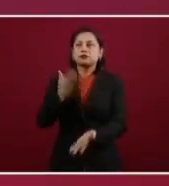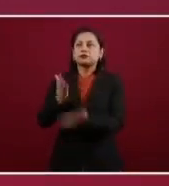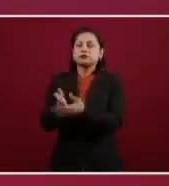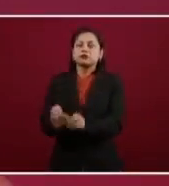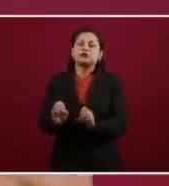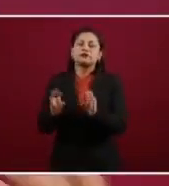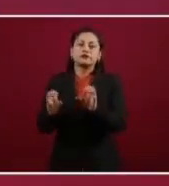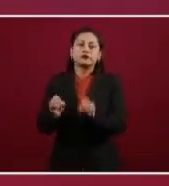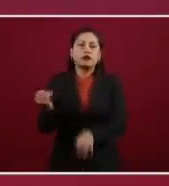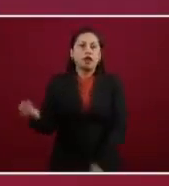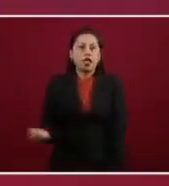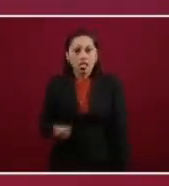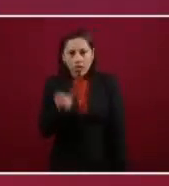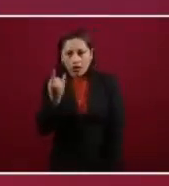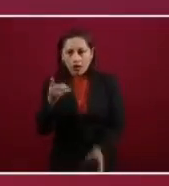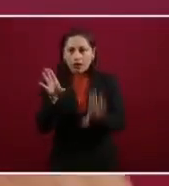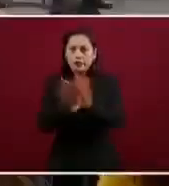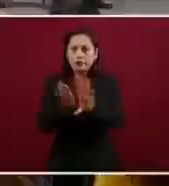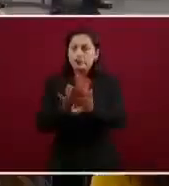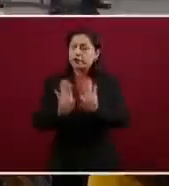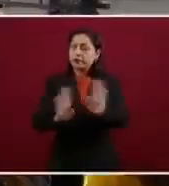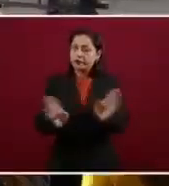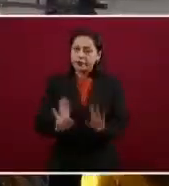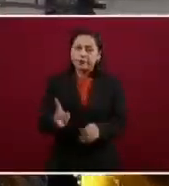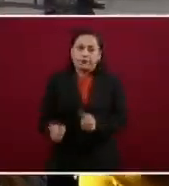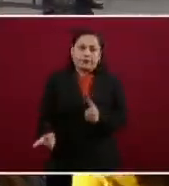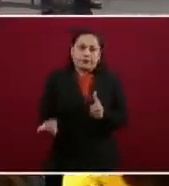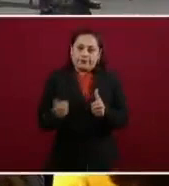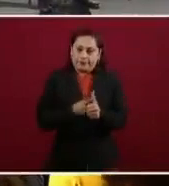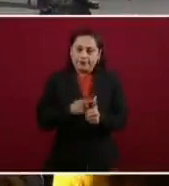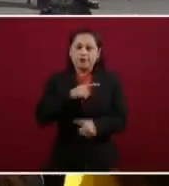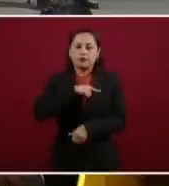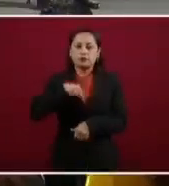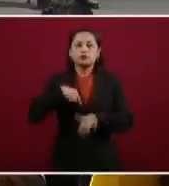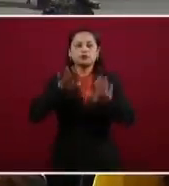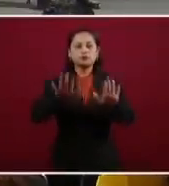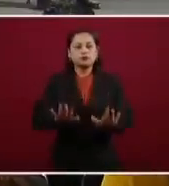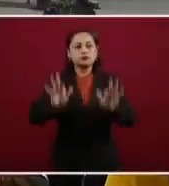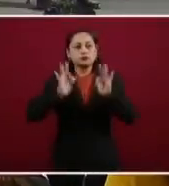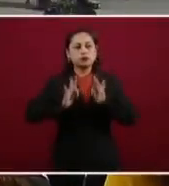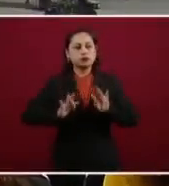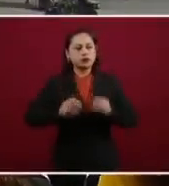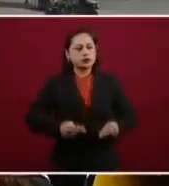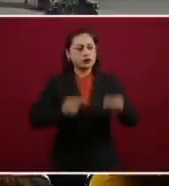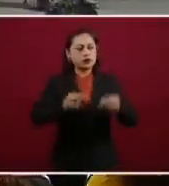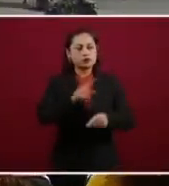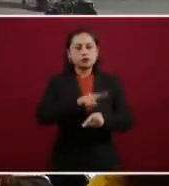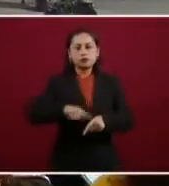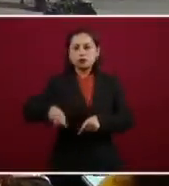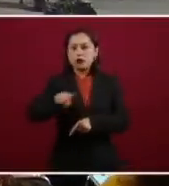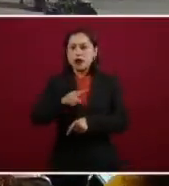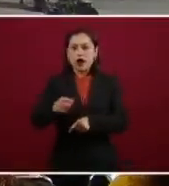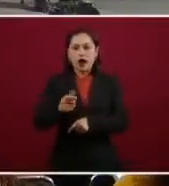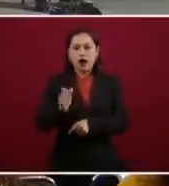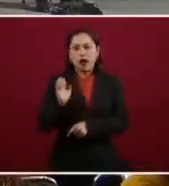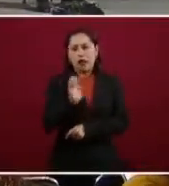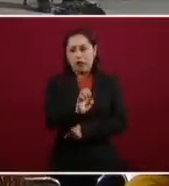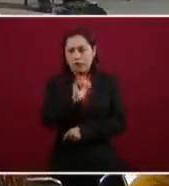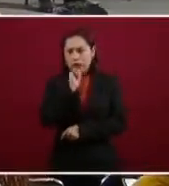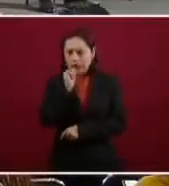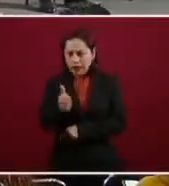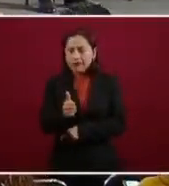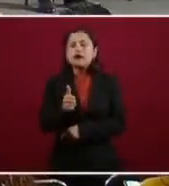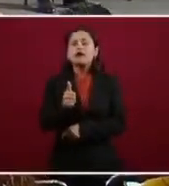pero si las hubiera no creo que vayan a las oficinas que ahí mismo encuentren a un funcionario de